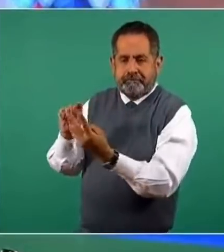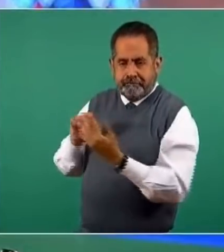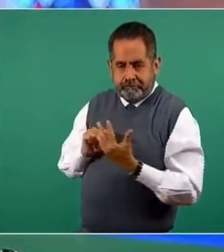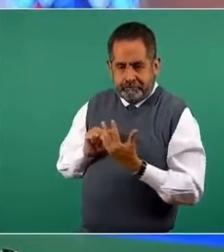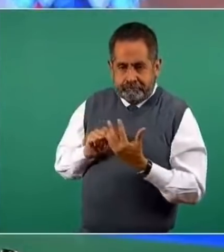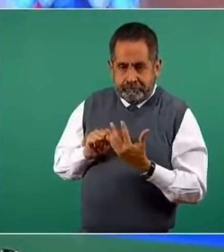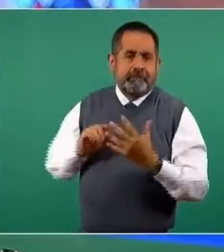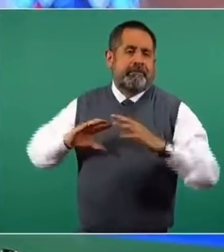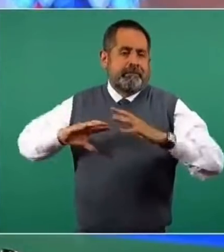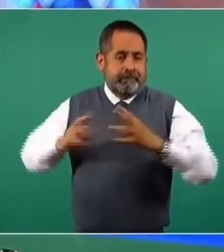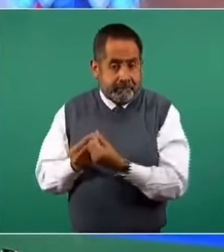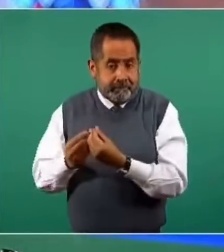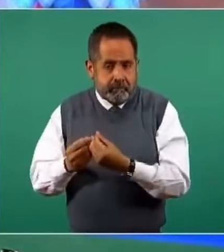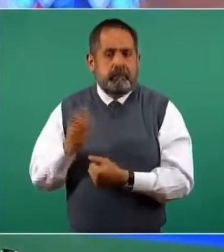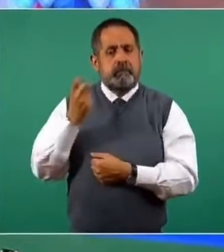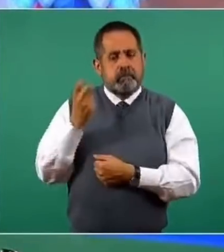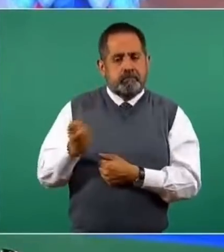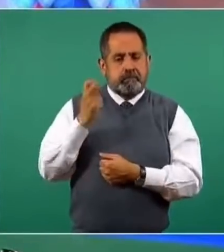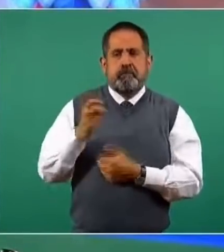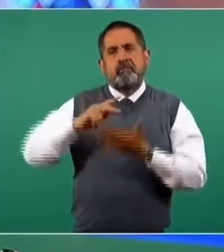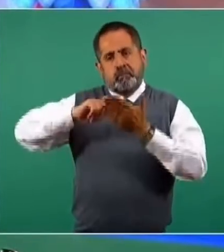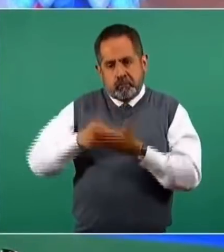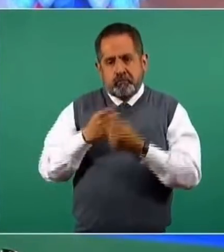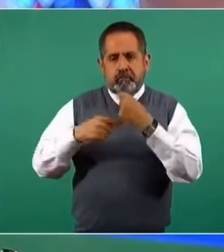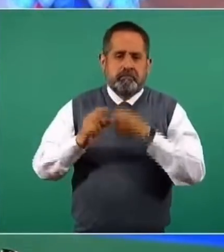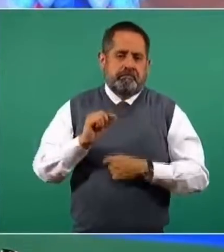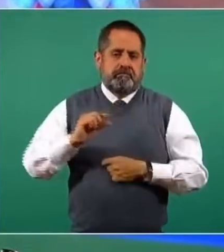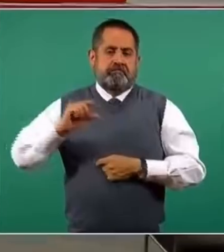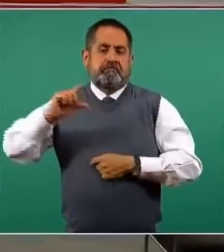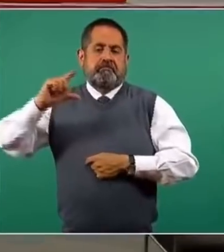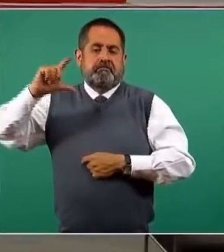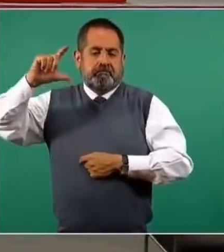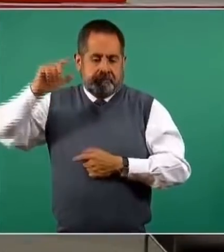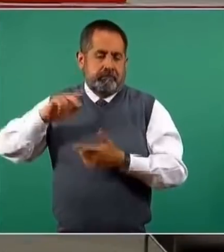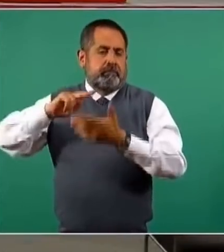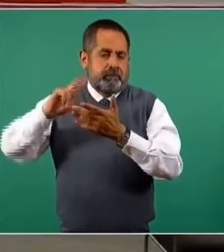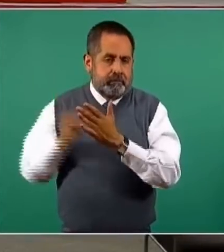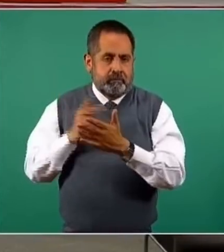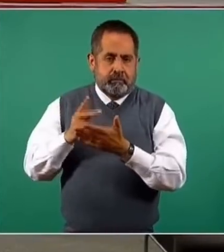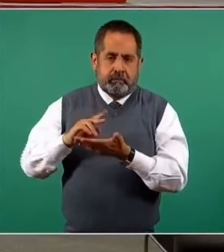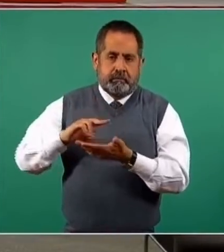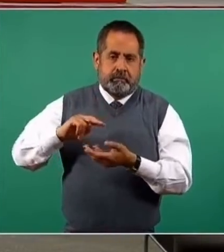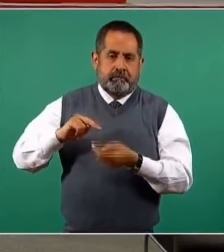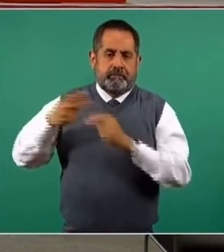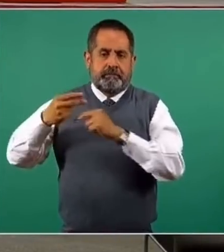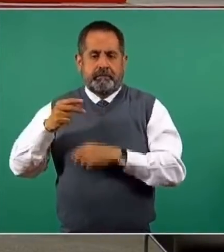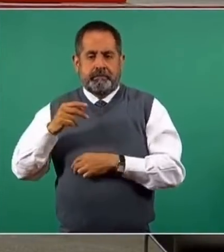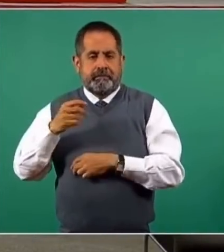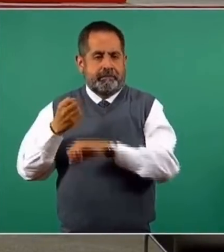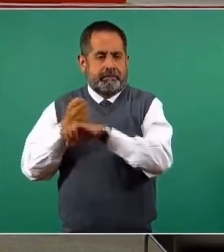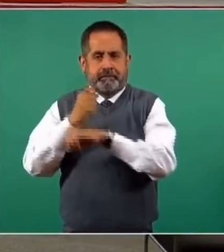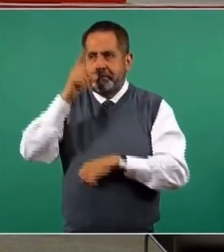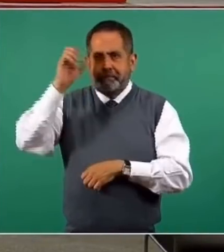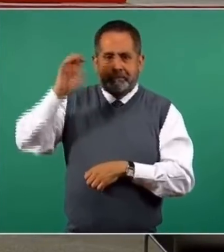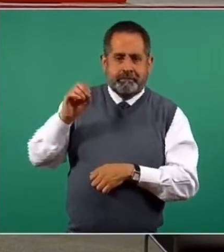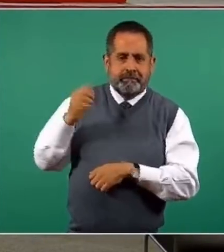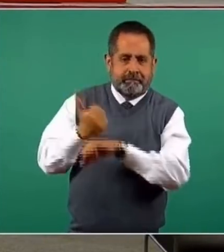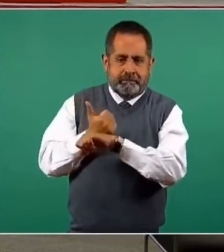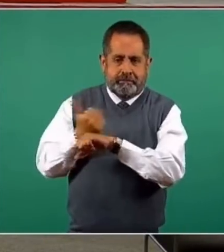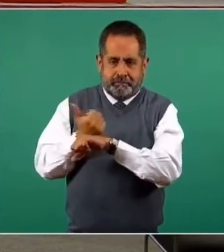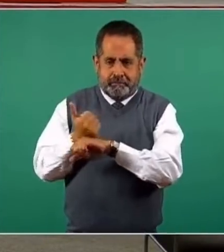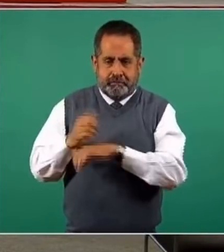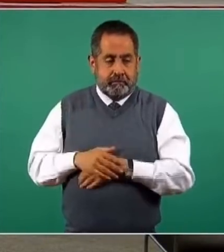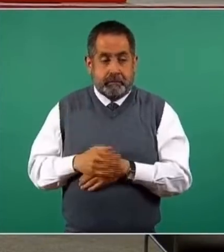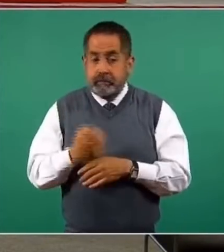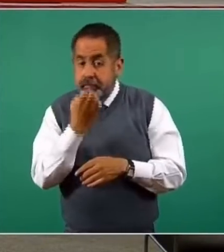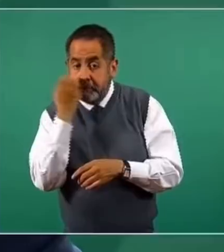lo que contribuyó mayormente a que aumentara ligeramente la epidemia en Campeche, no la